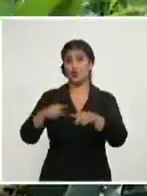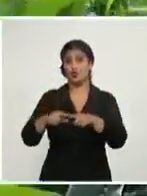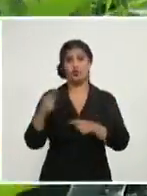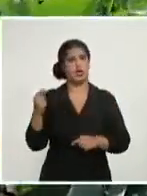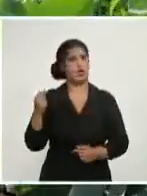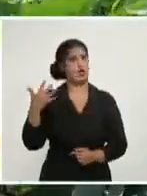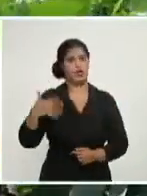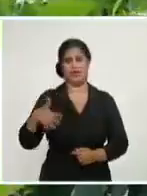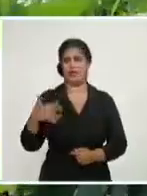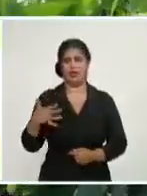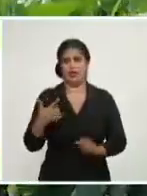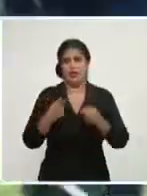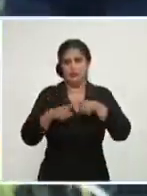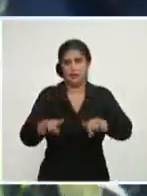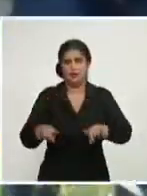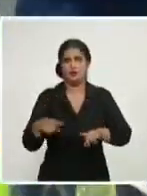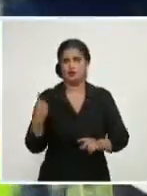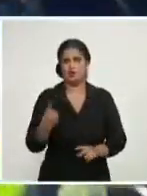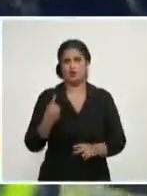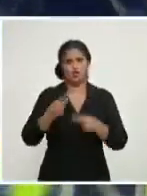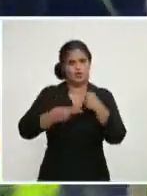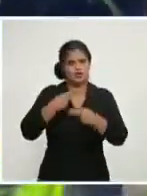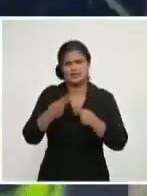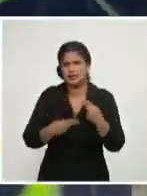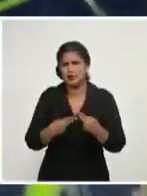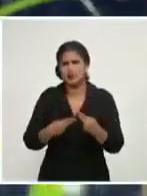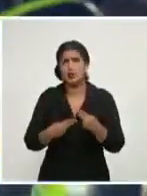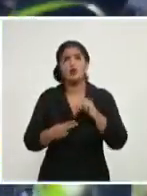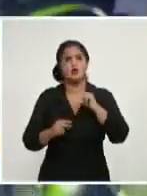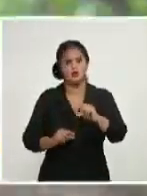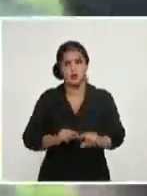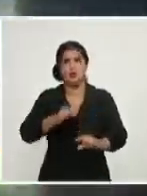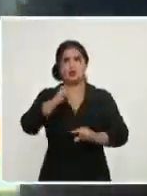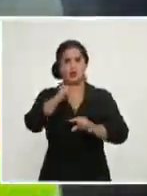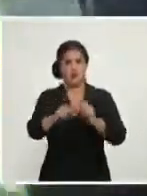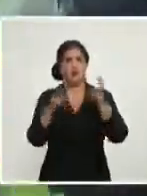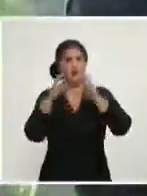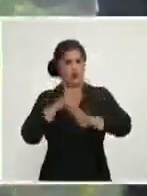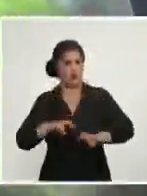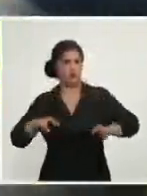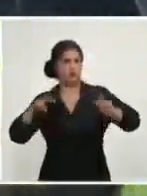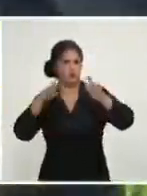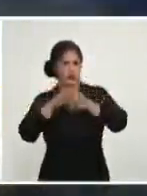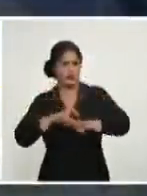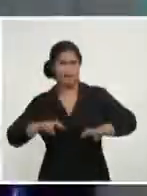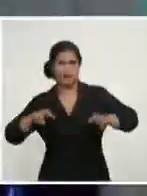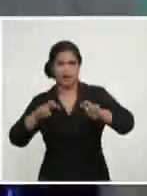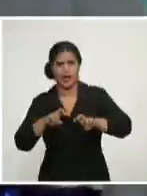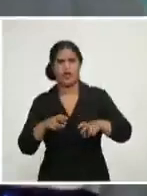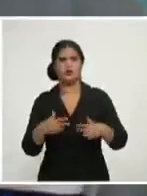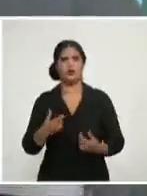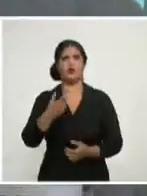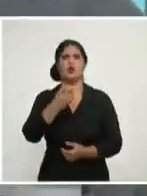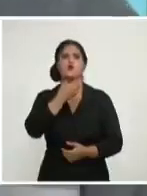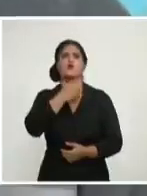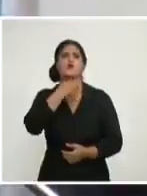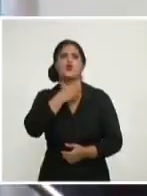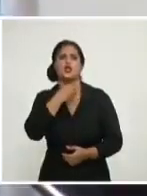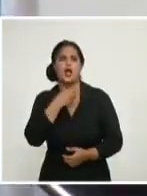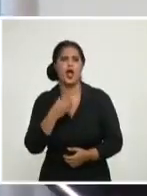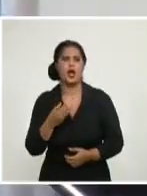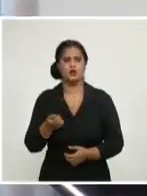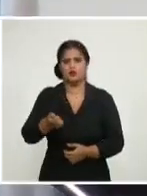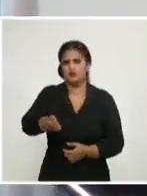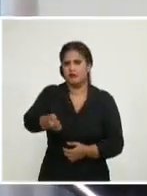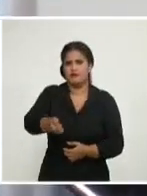por lo efectivo, por los resultados que van obteniendo en los frijoles, en el boniato, en prácticamente todos los cultivos.